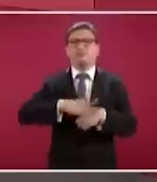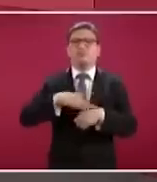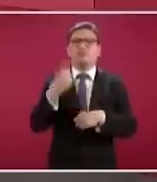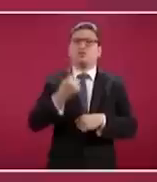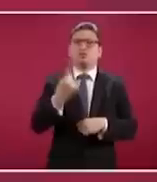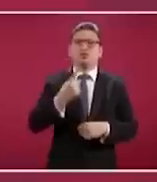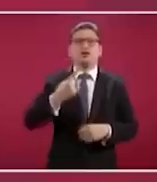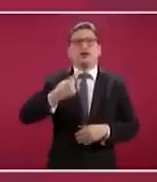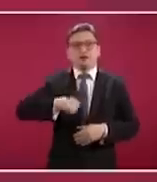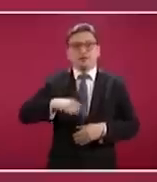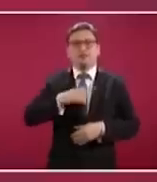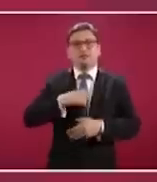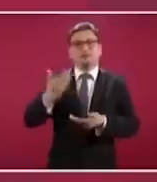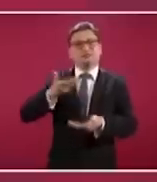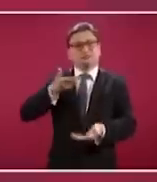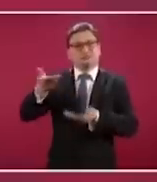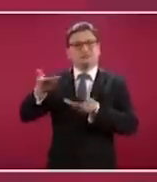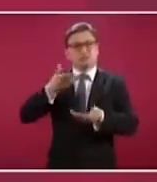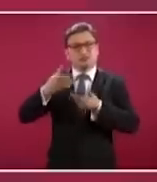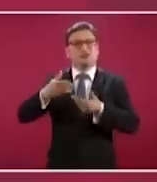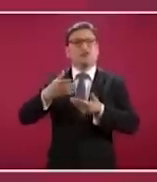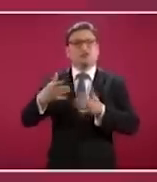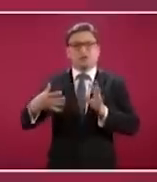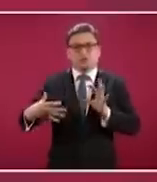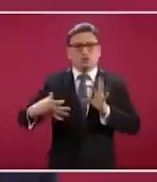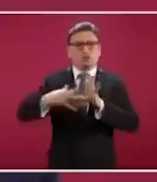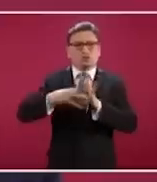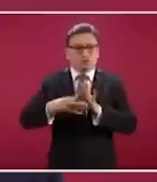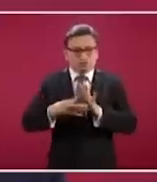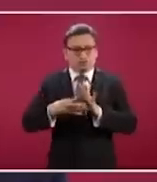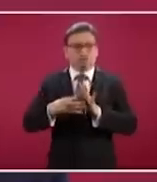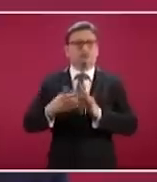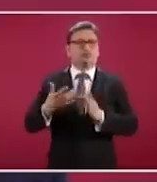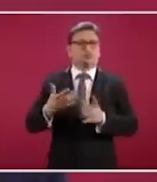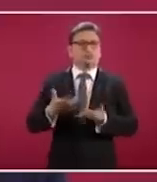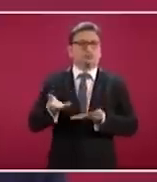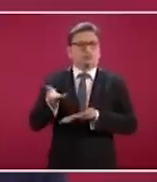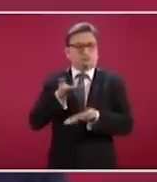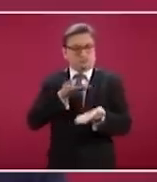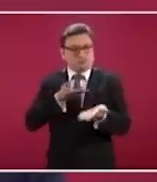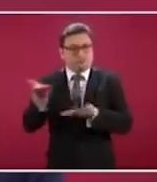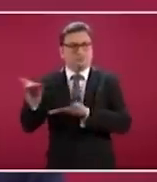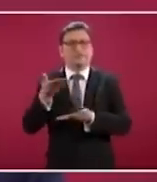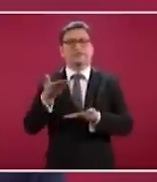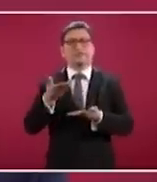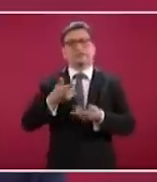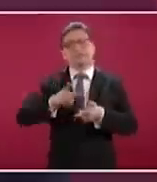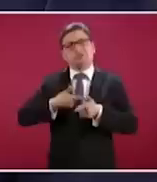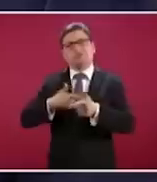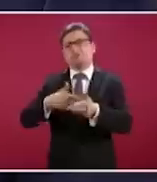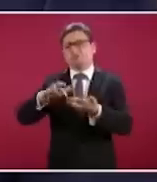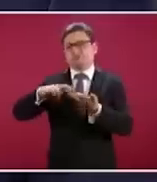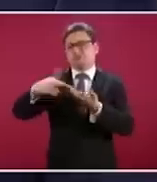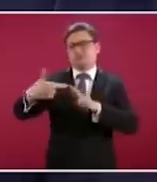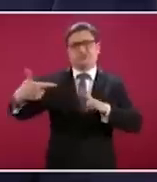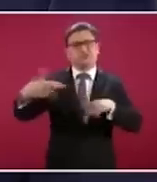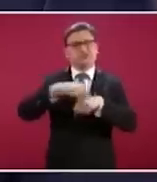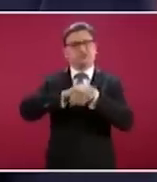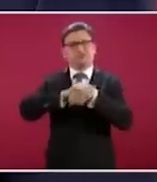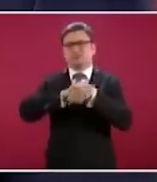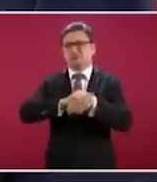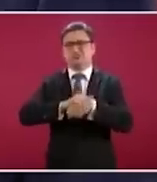estamos buscando la cooperación y que se mantenga una relación de